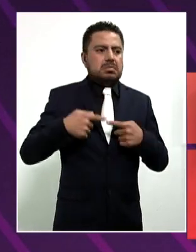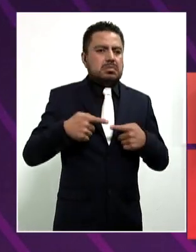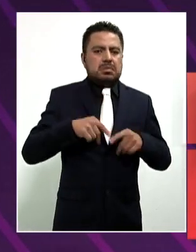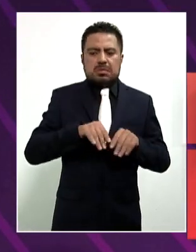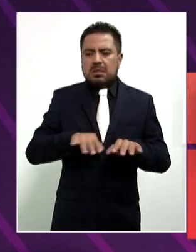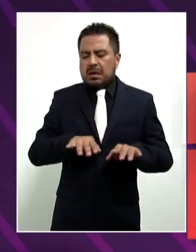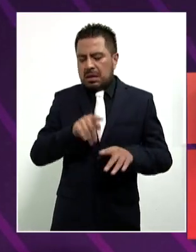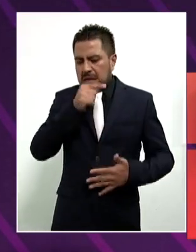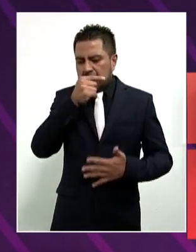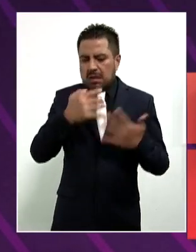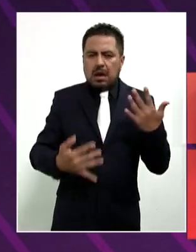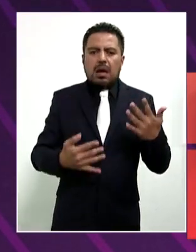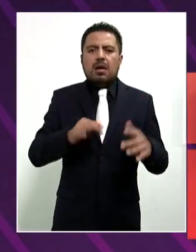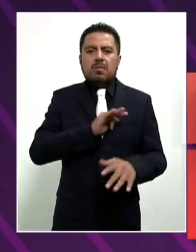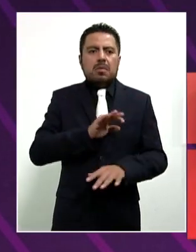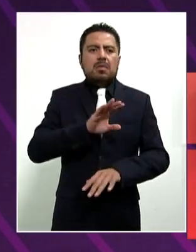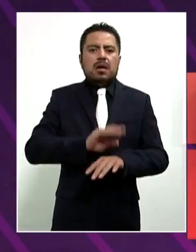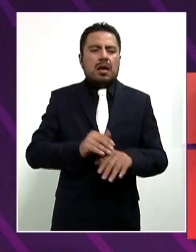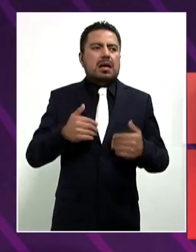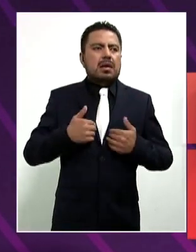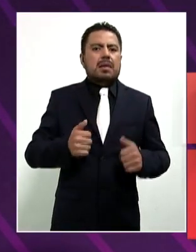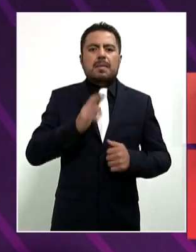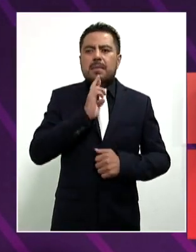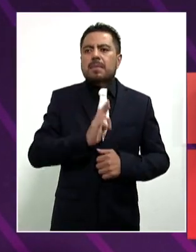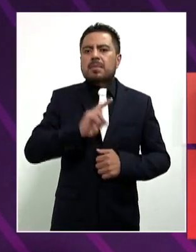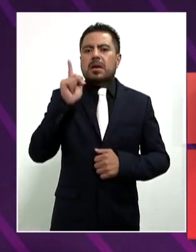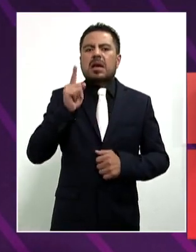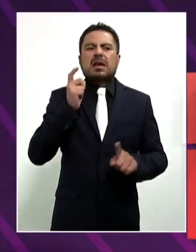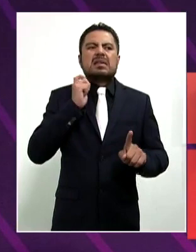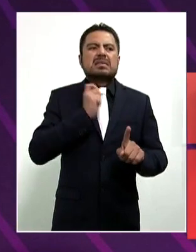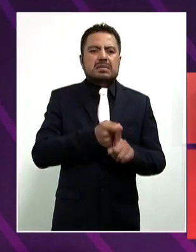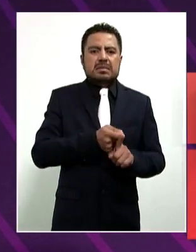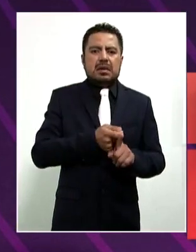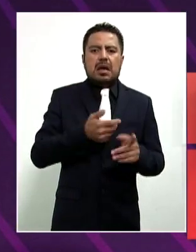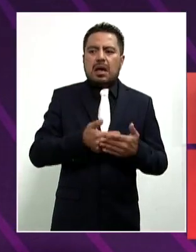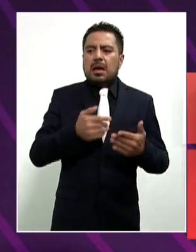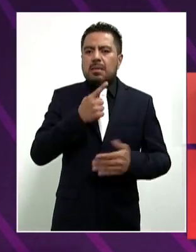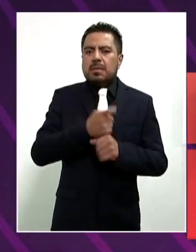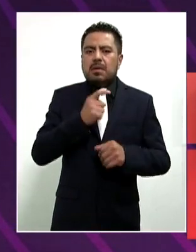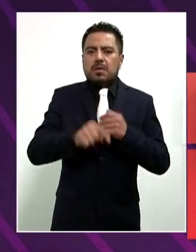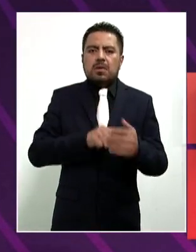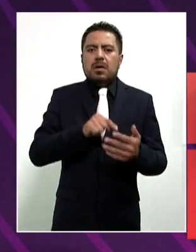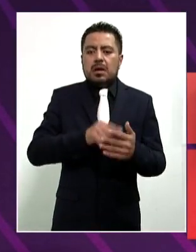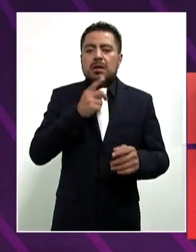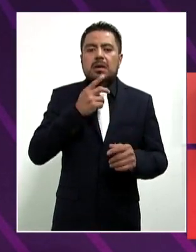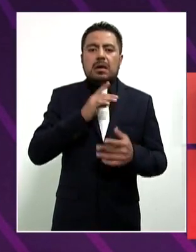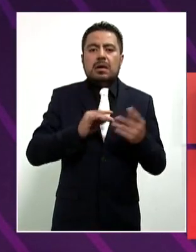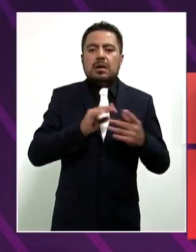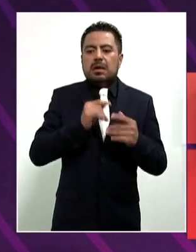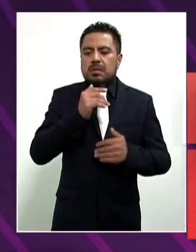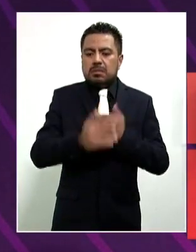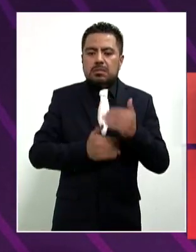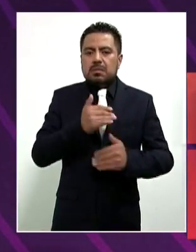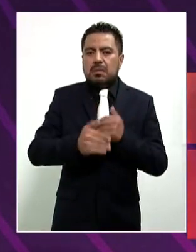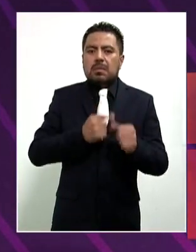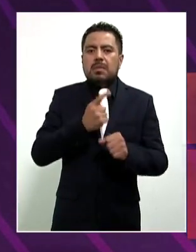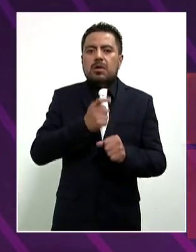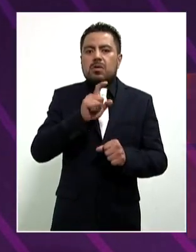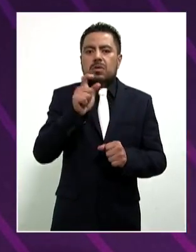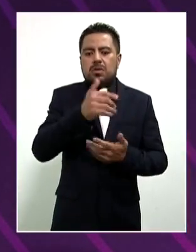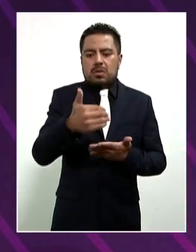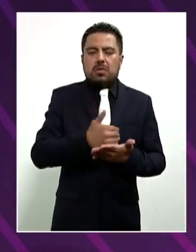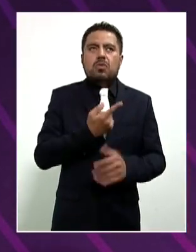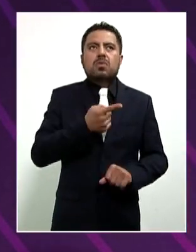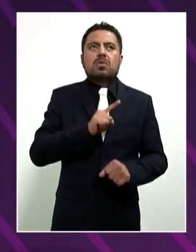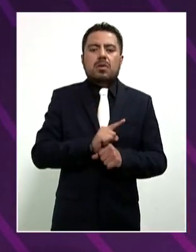dimensiones concretas que permite entender mejor a qué nos estamos refiriendo. En primer lugar, estamos hablando de un proceso, que tú llegas un día y no te